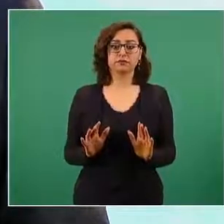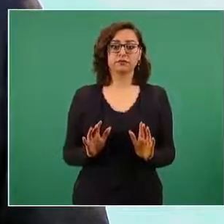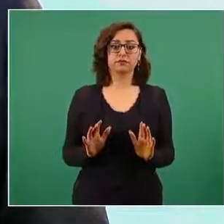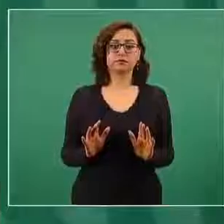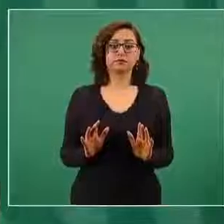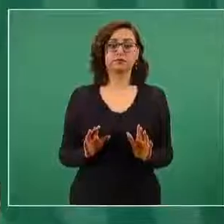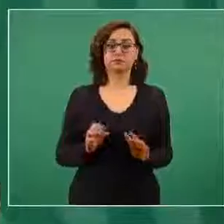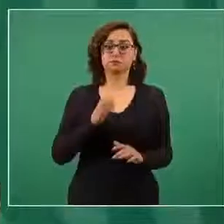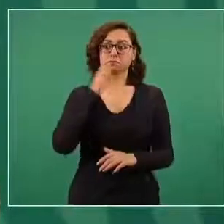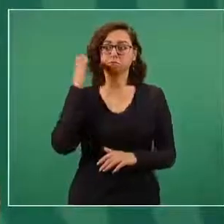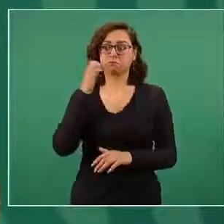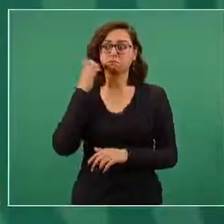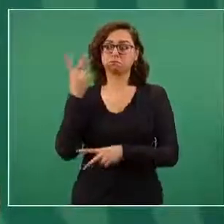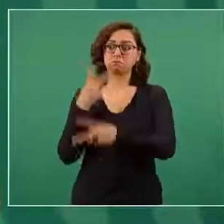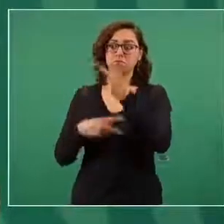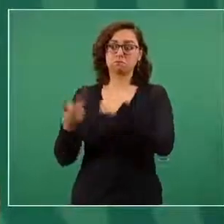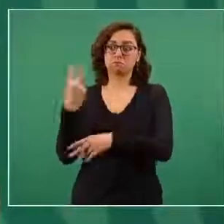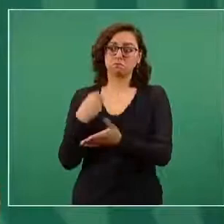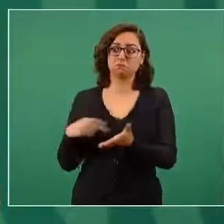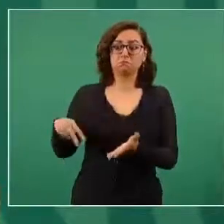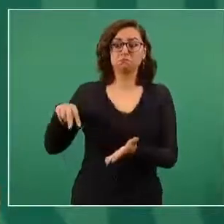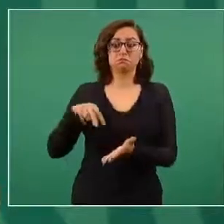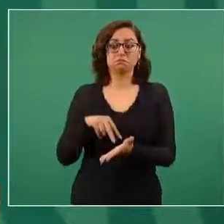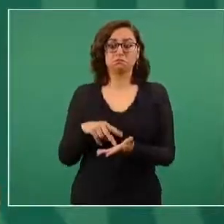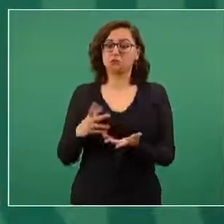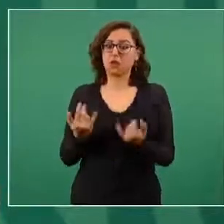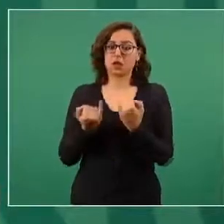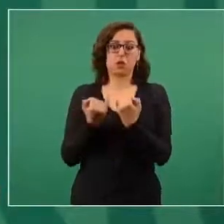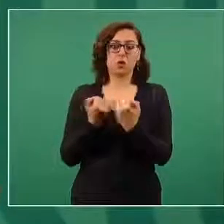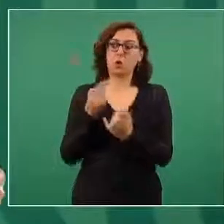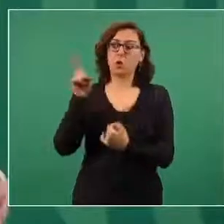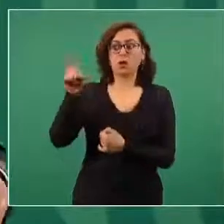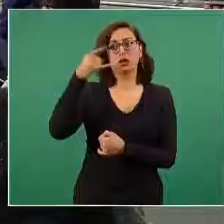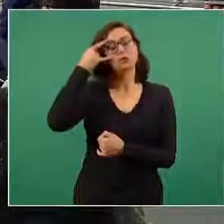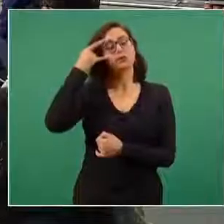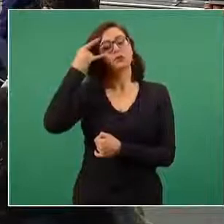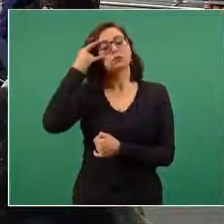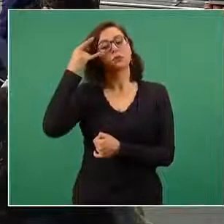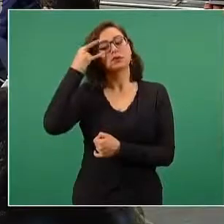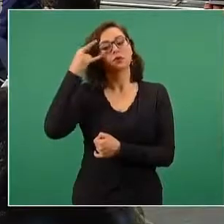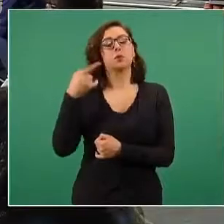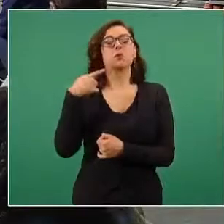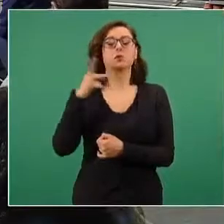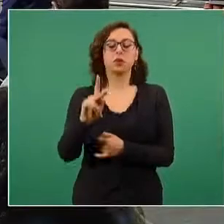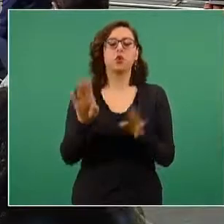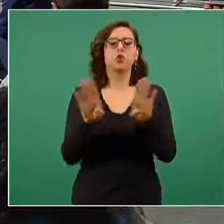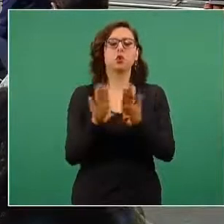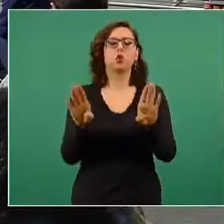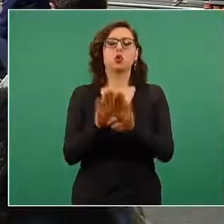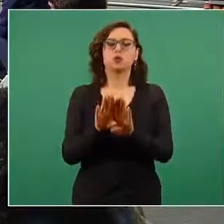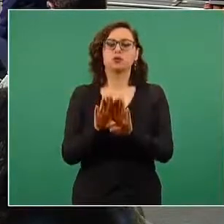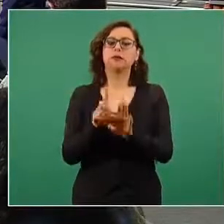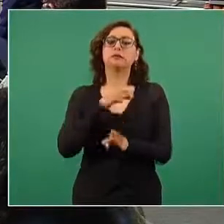a clases, como empezaron en Campeche, pero bajo estas